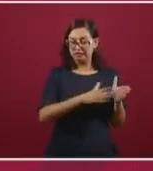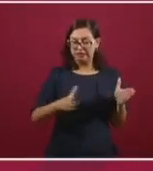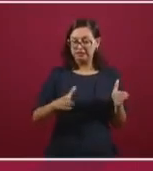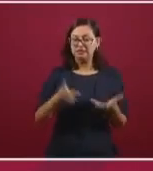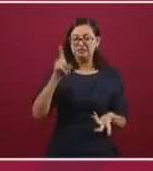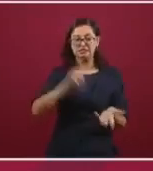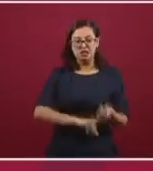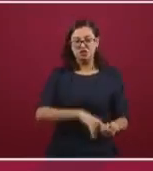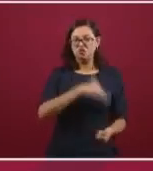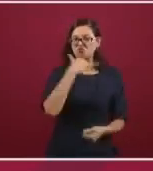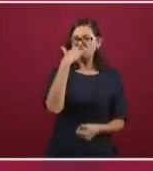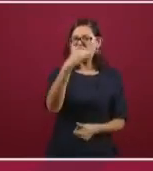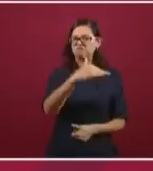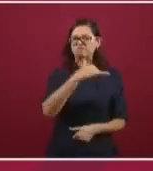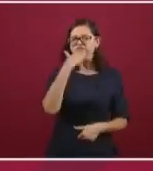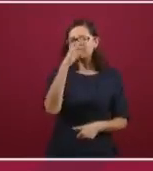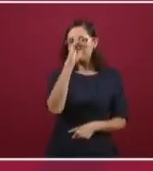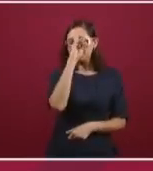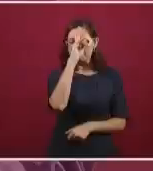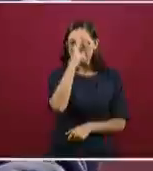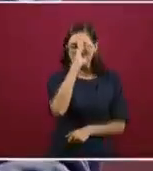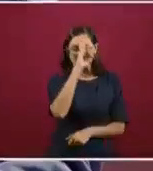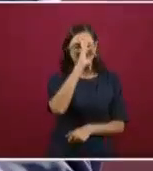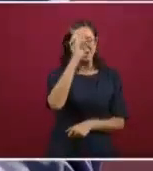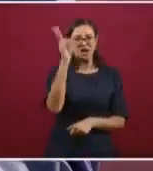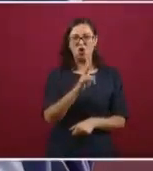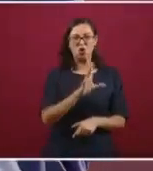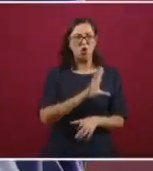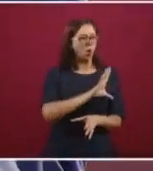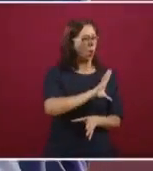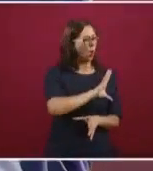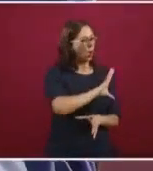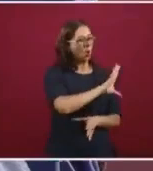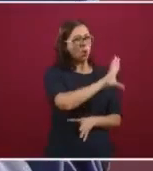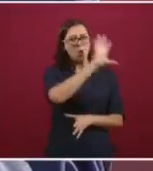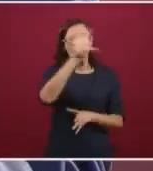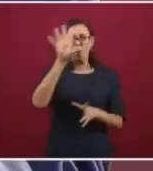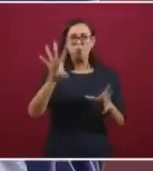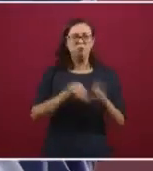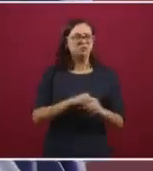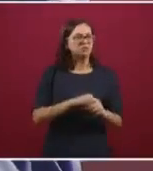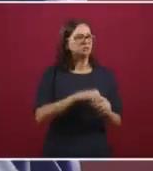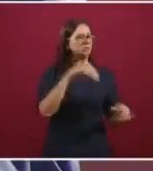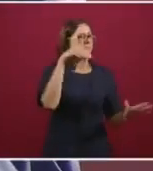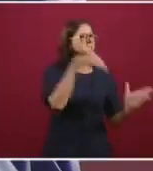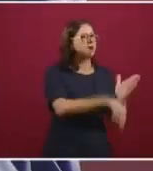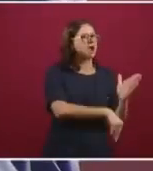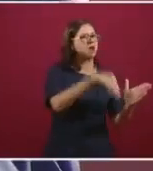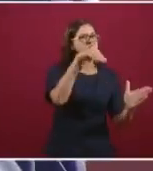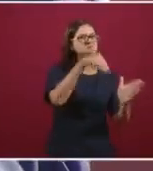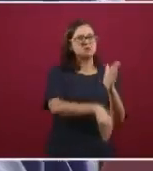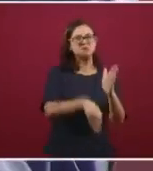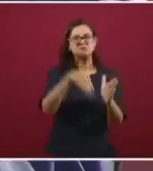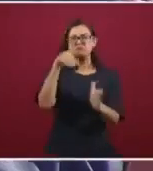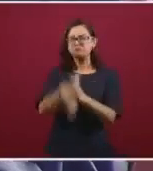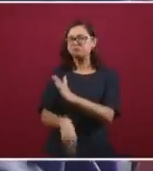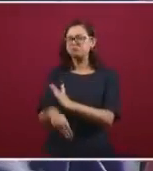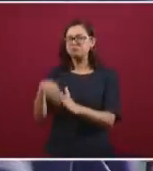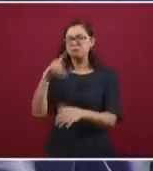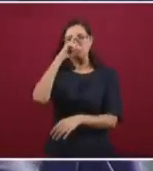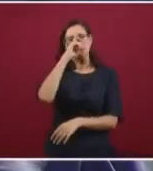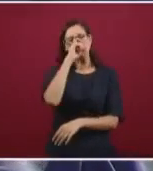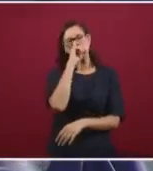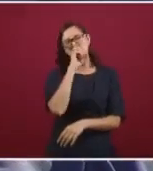la corrupción y todo lo echaron a perder, todo se